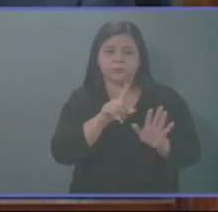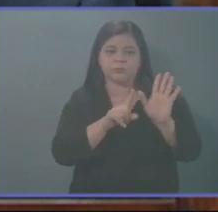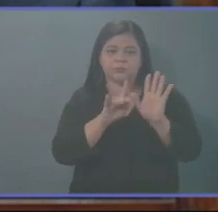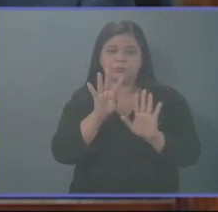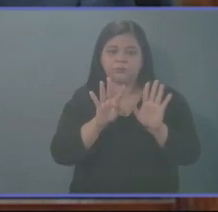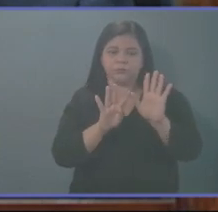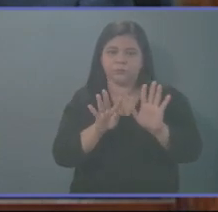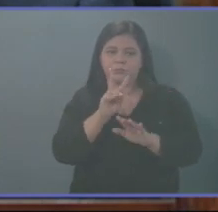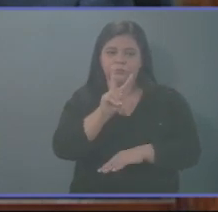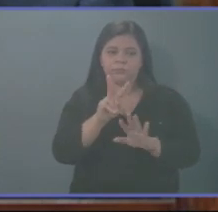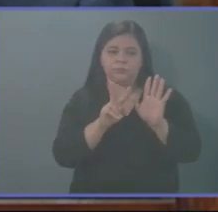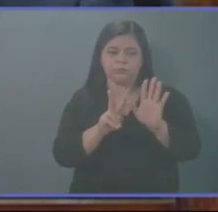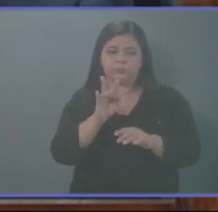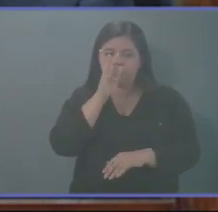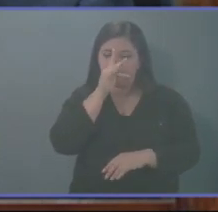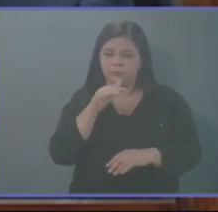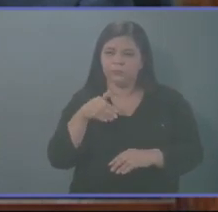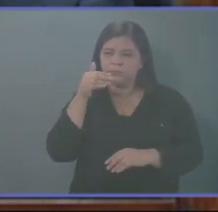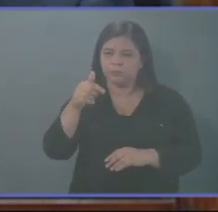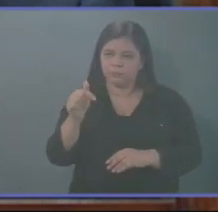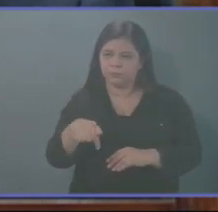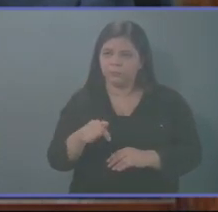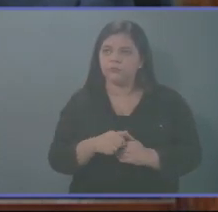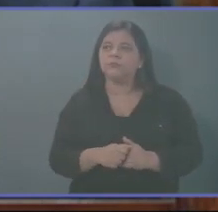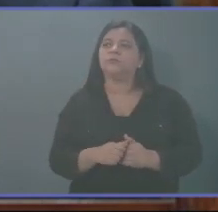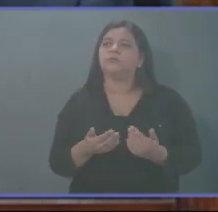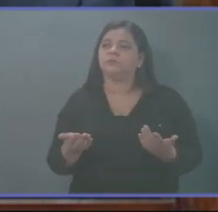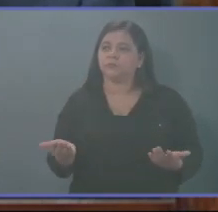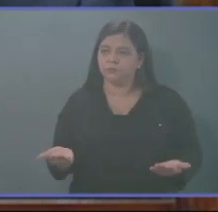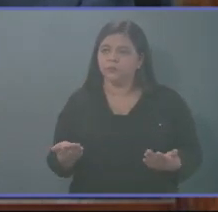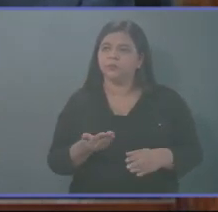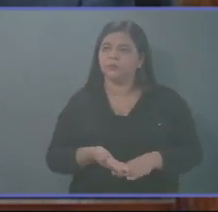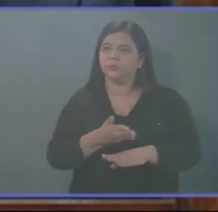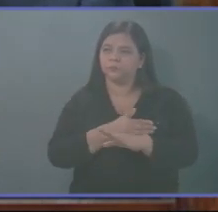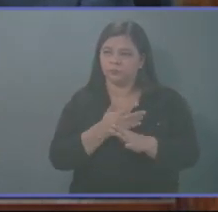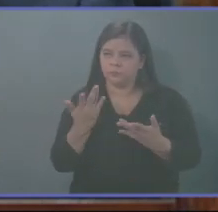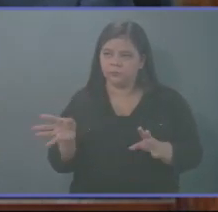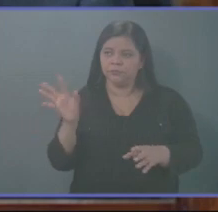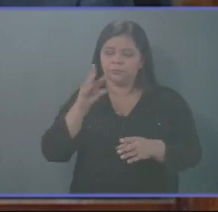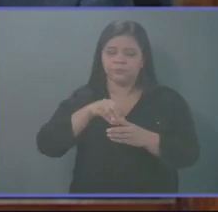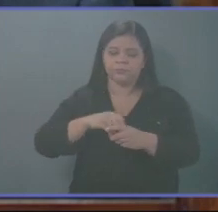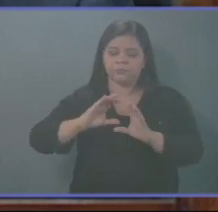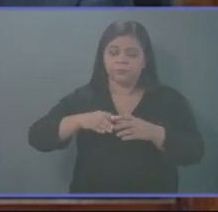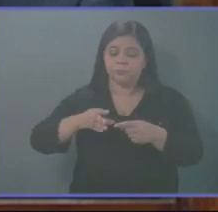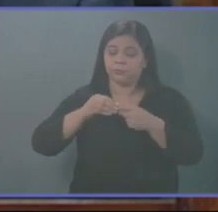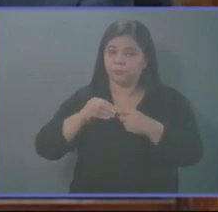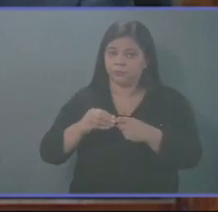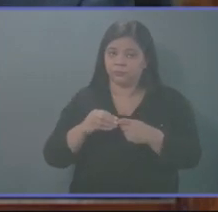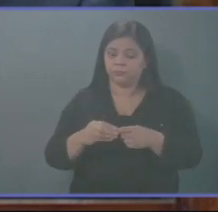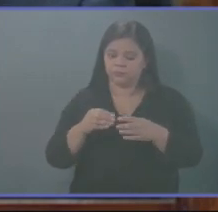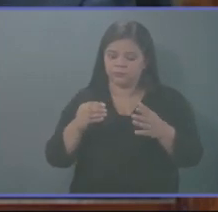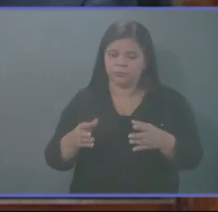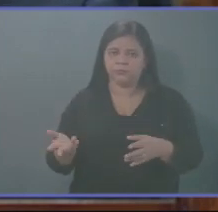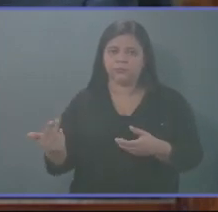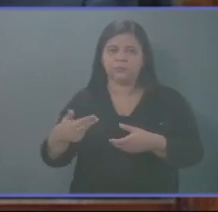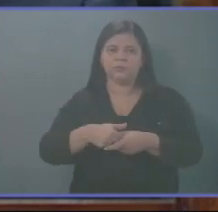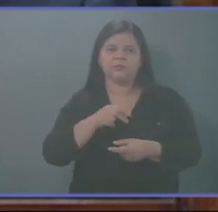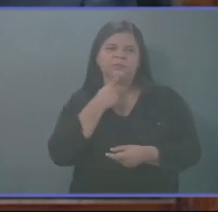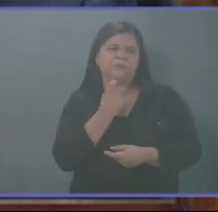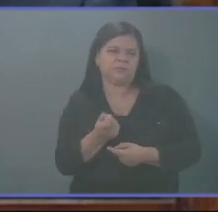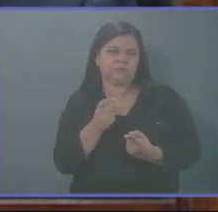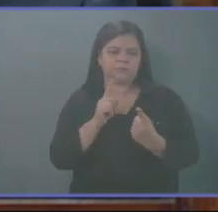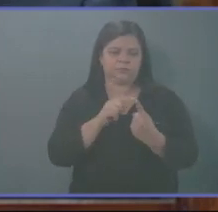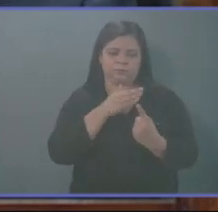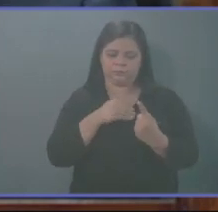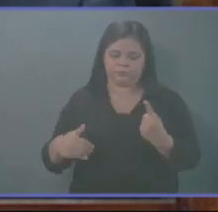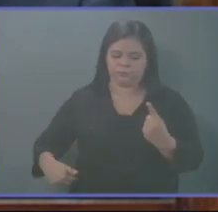de fecha 27 de febrero del presente año, por medio del cual se integra la Comisión Especial, quedando conformado de la siguiente manera: Presidente